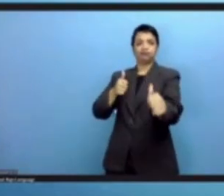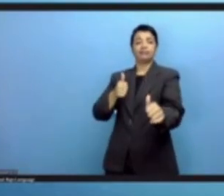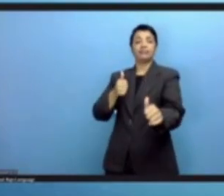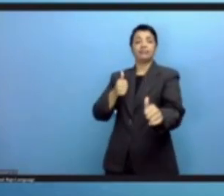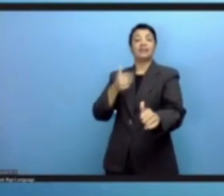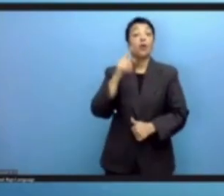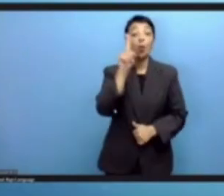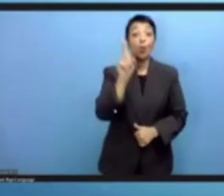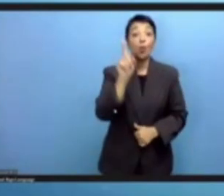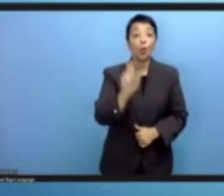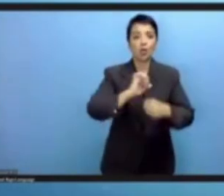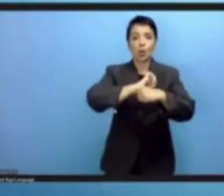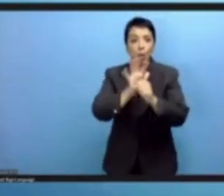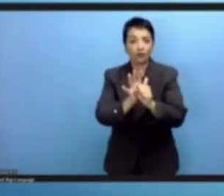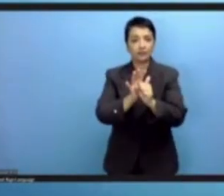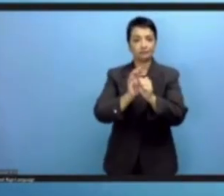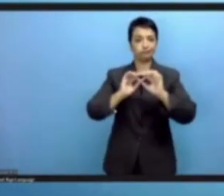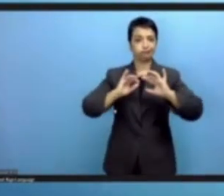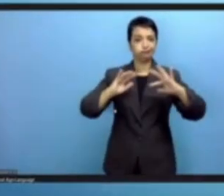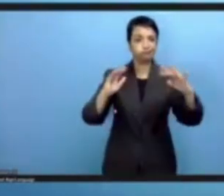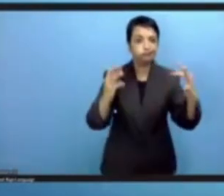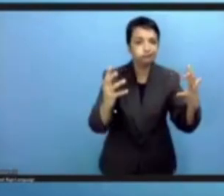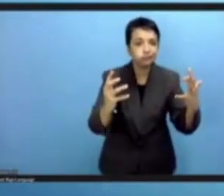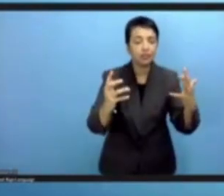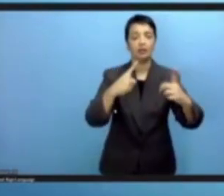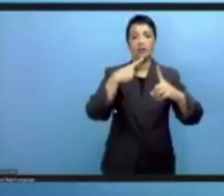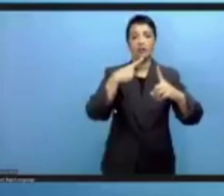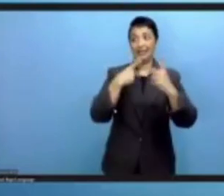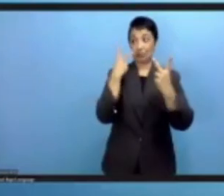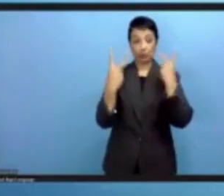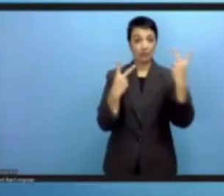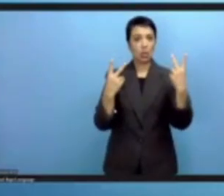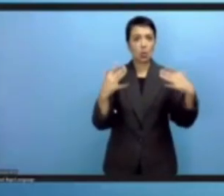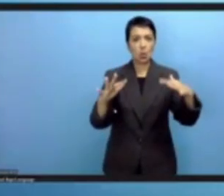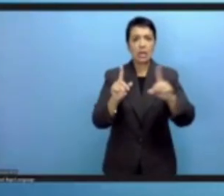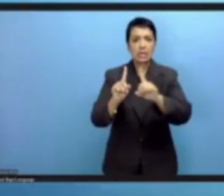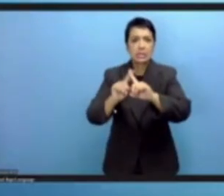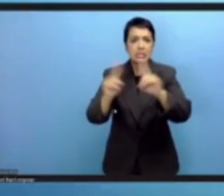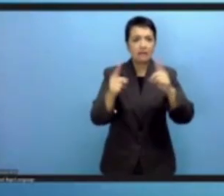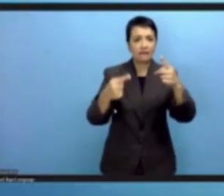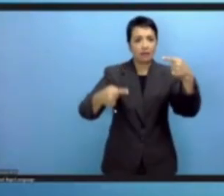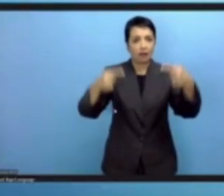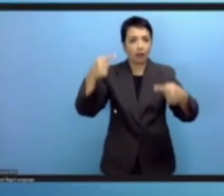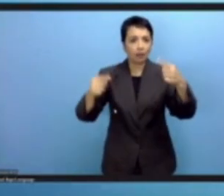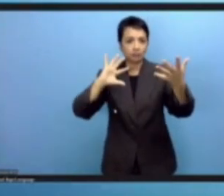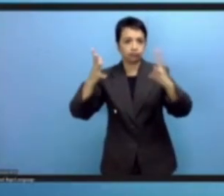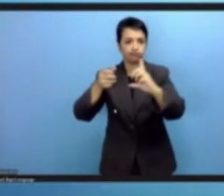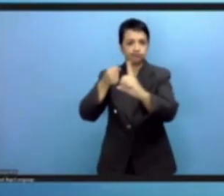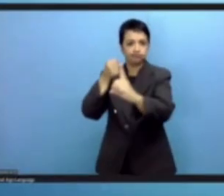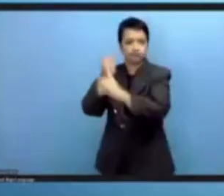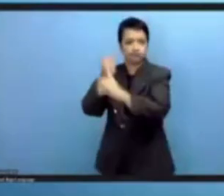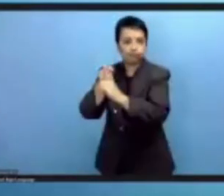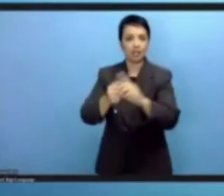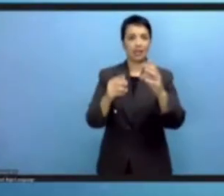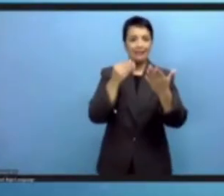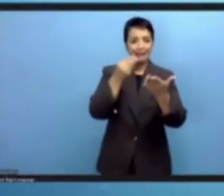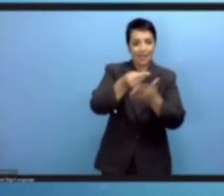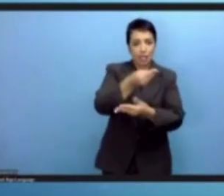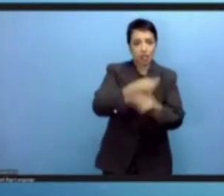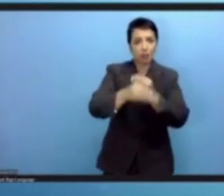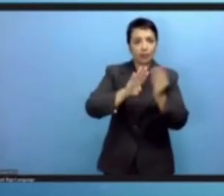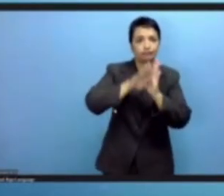retrasos con la pandemia del covid los efectos de otros shocks geopord